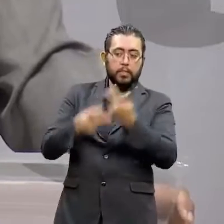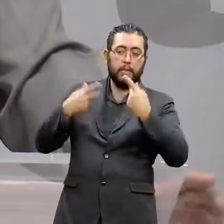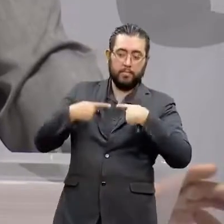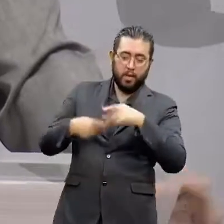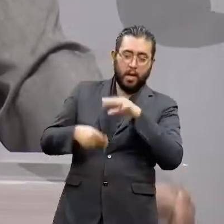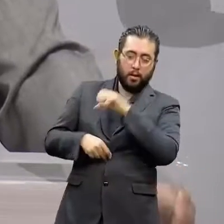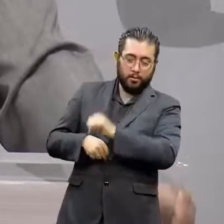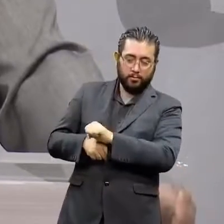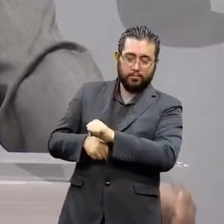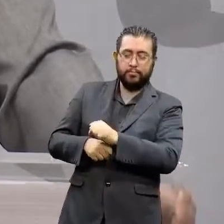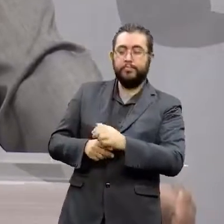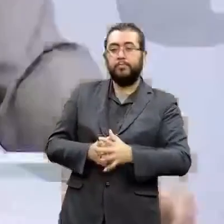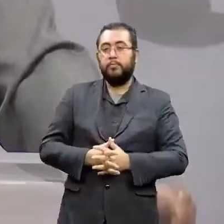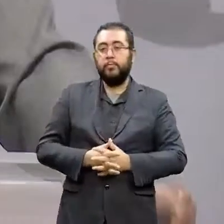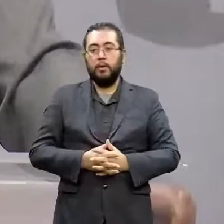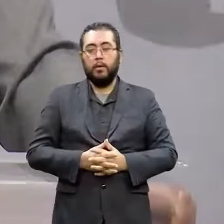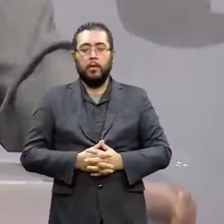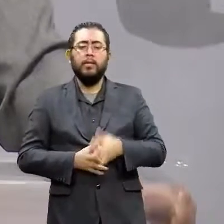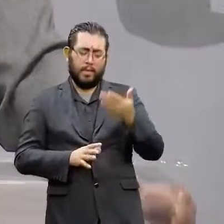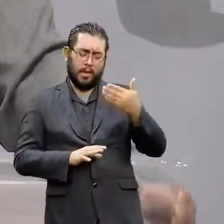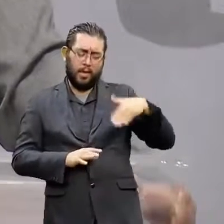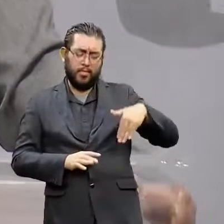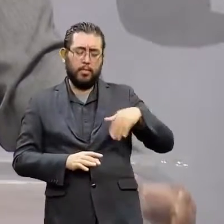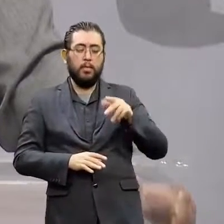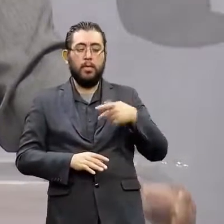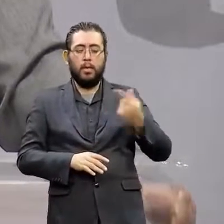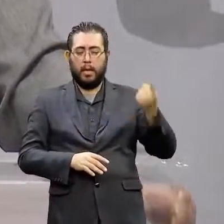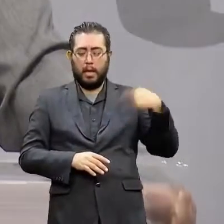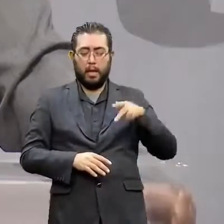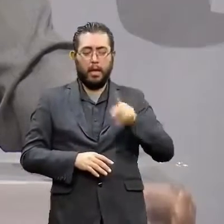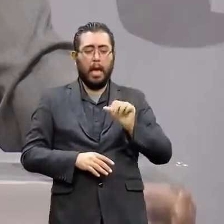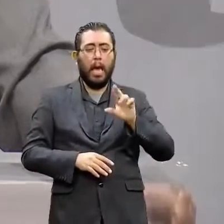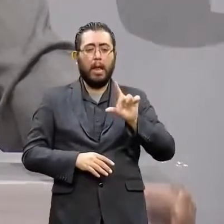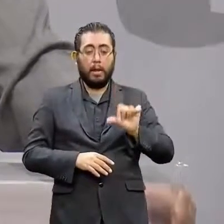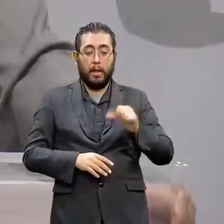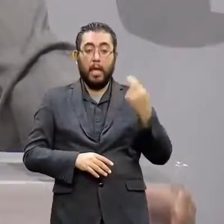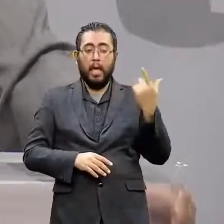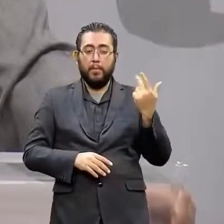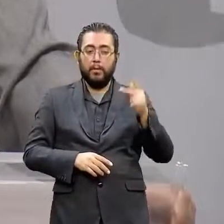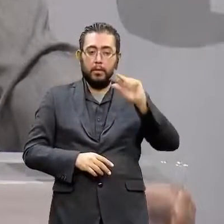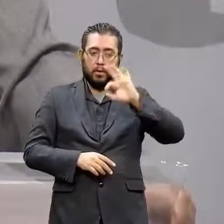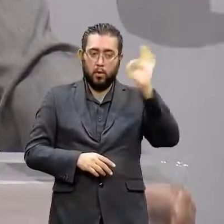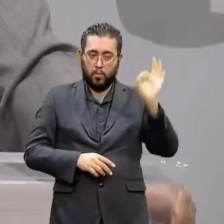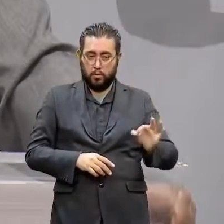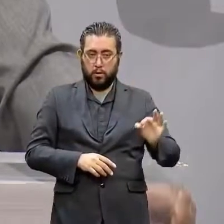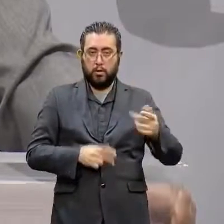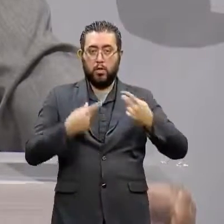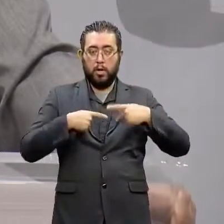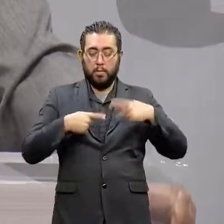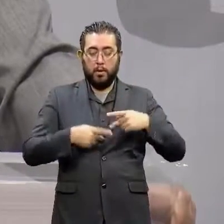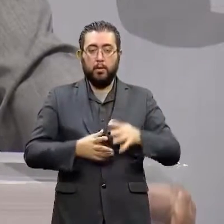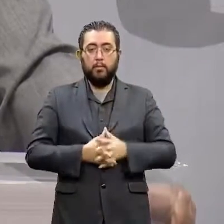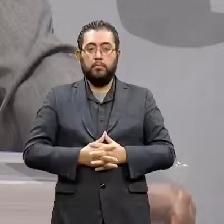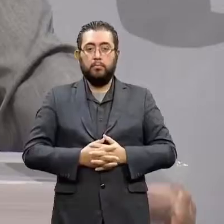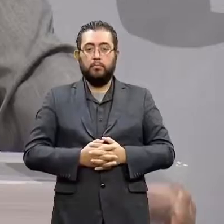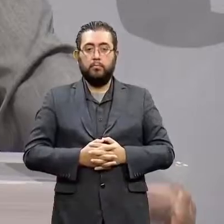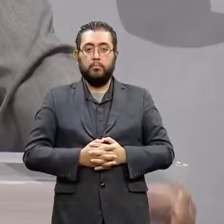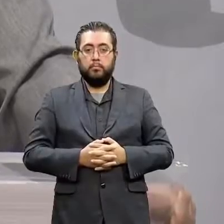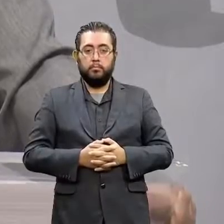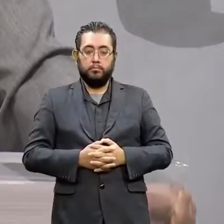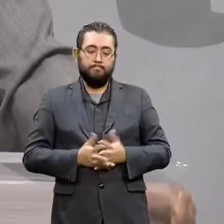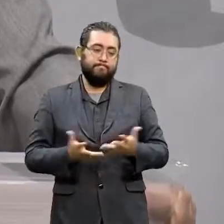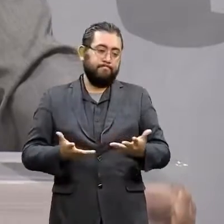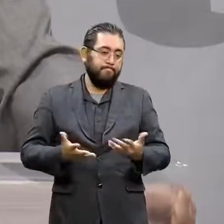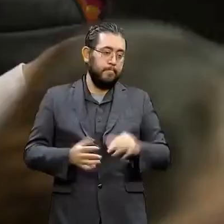porque como señala ya Carla el 25% de las personas desaparecidas en nuestro país son mujeres